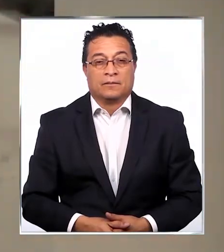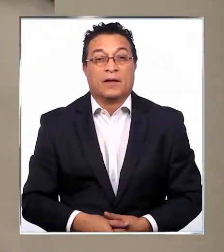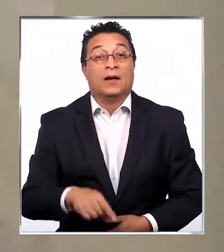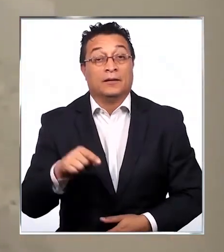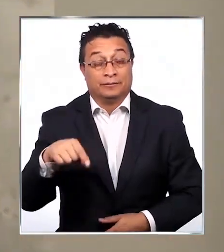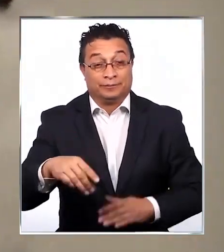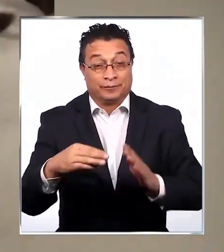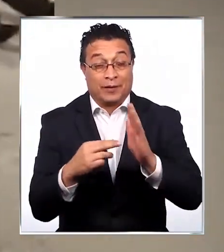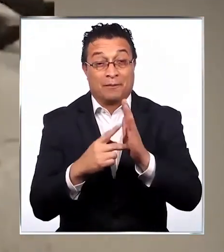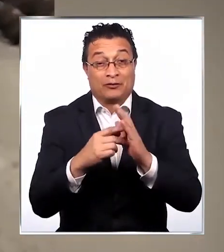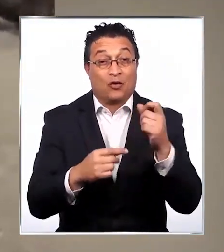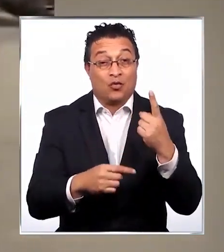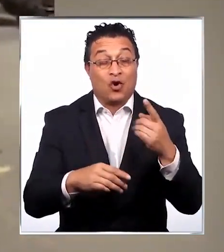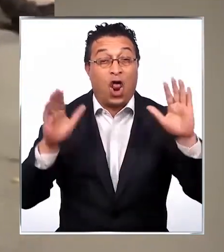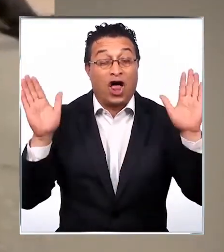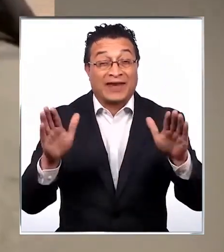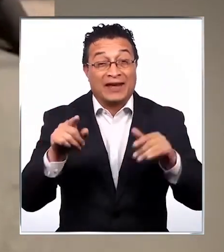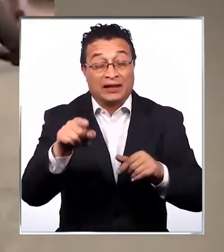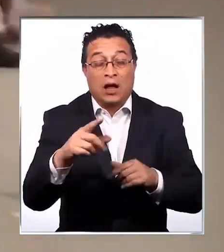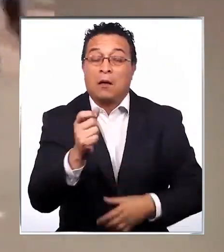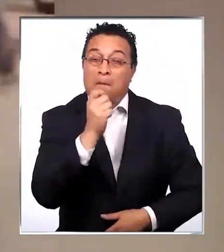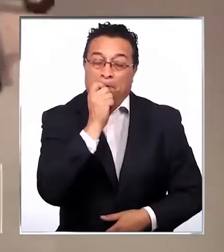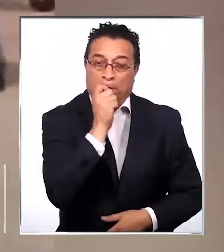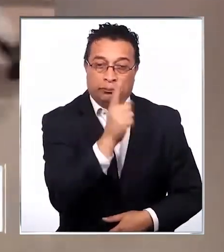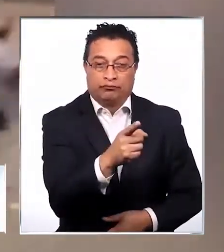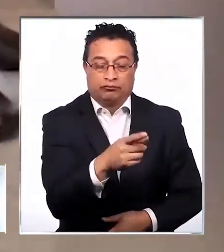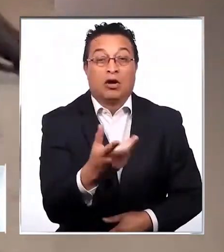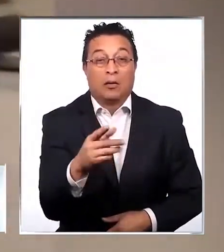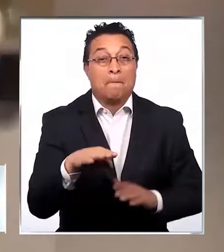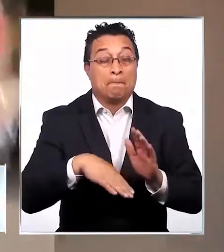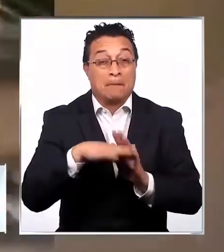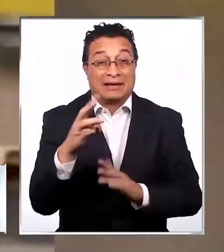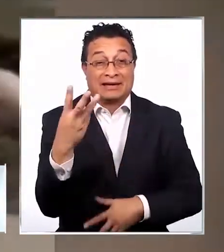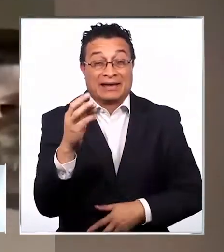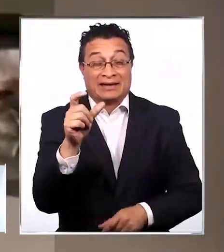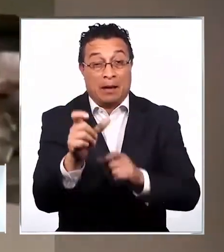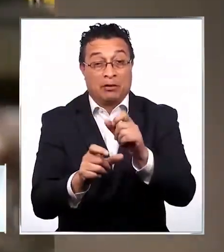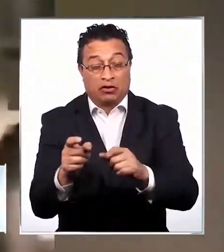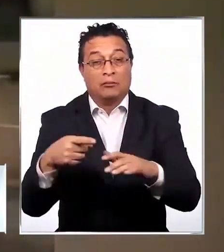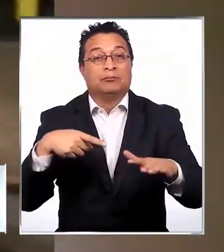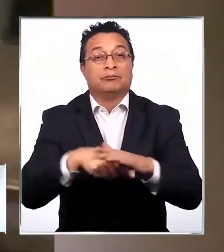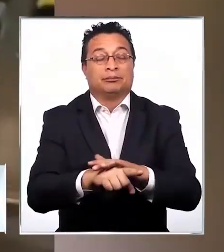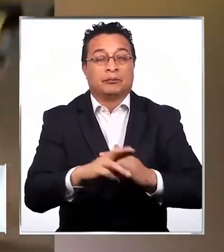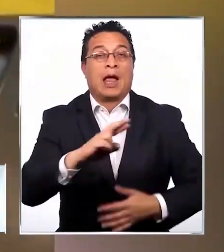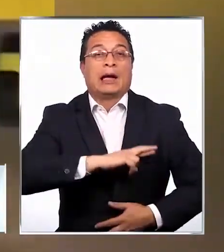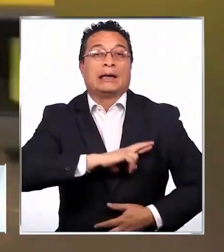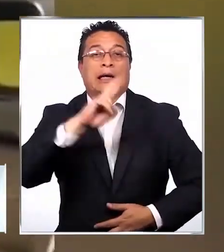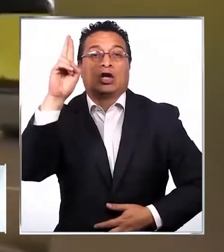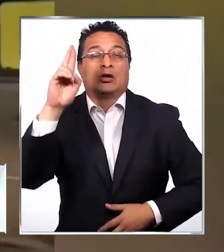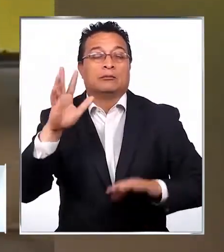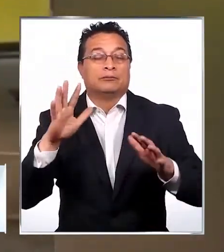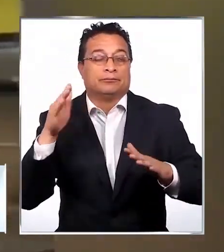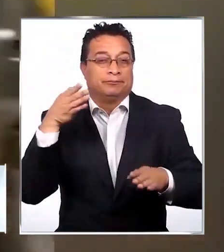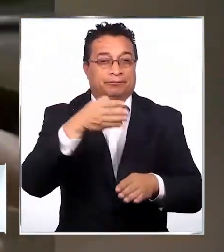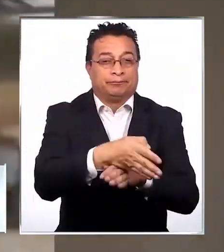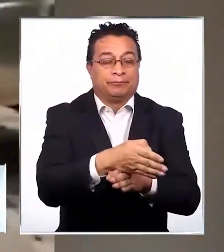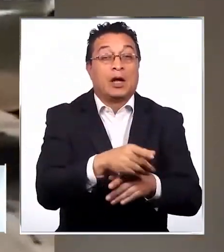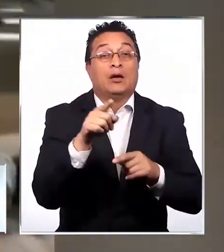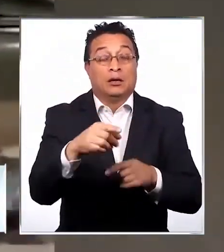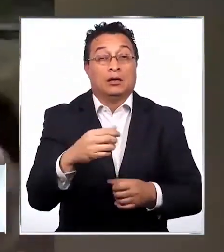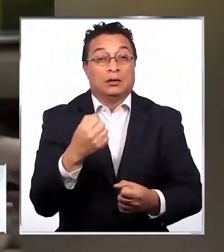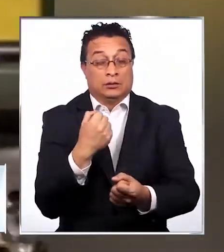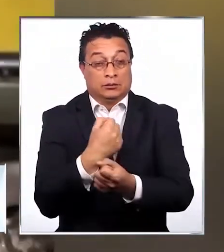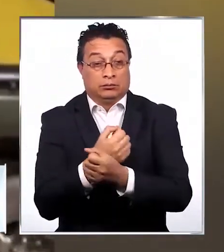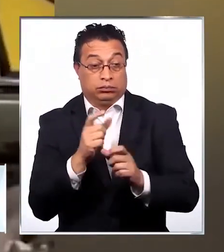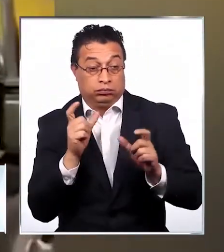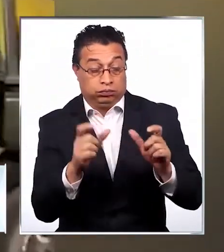En plena cuarentena en Los Ángeles surgió una denuncia. Más de 30 personas participaban en un culto religioso. Una patrulla militar